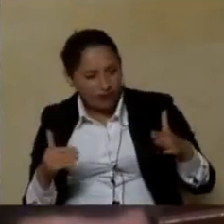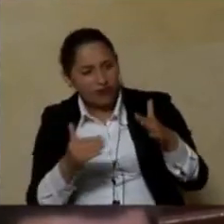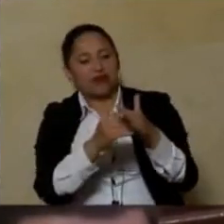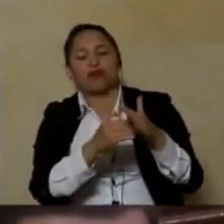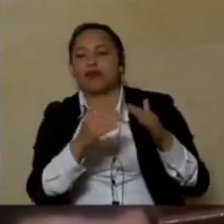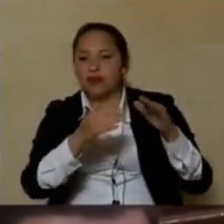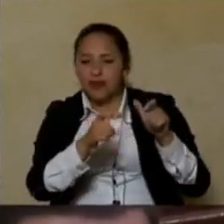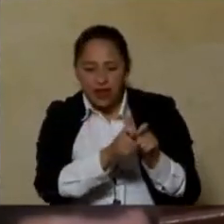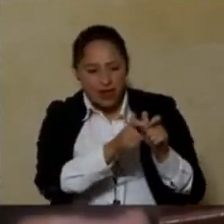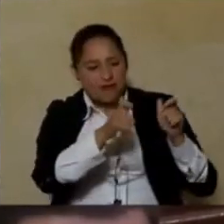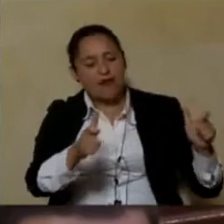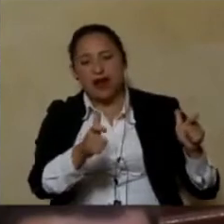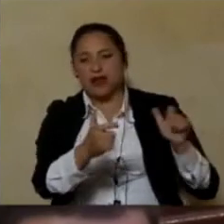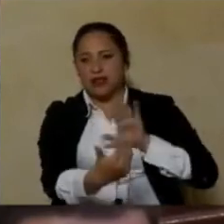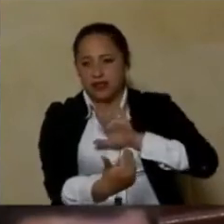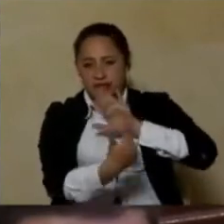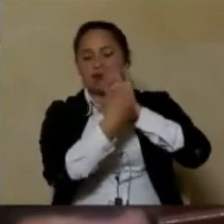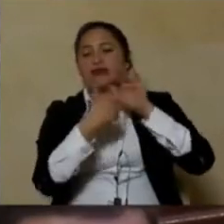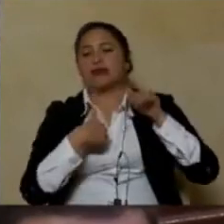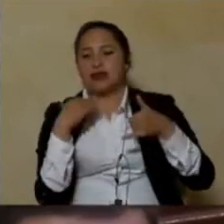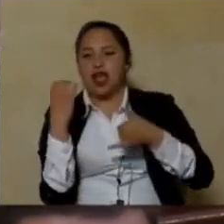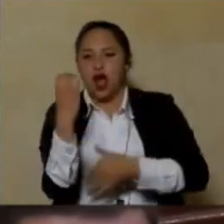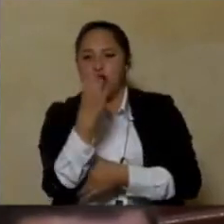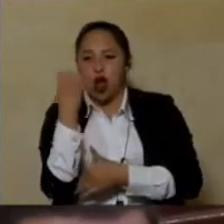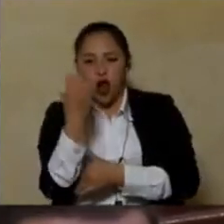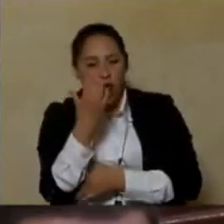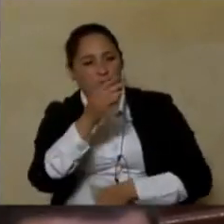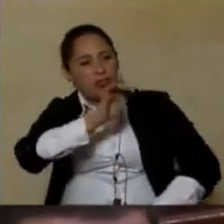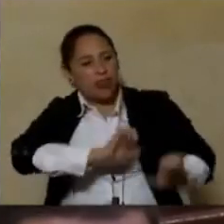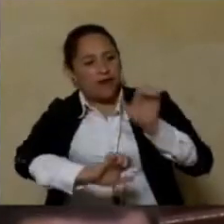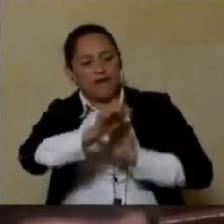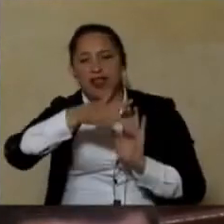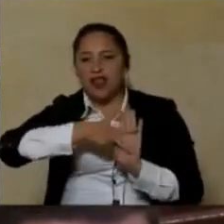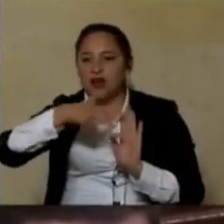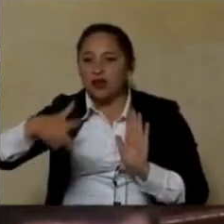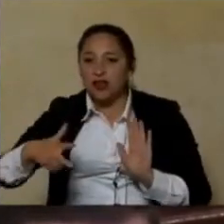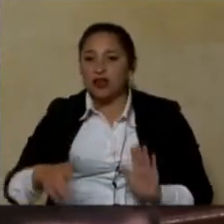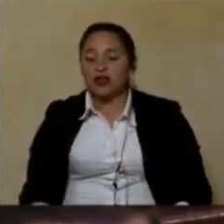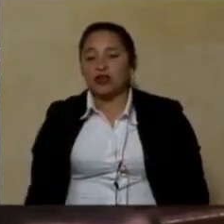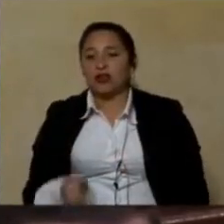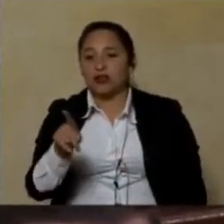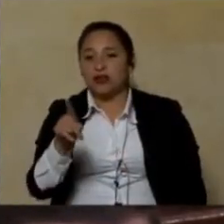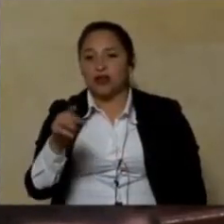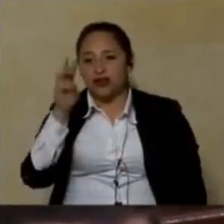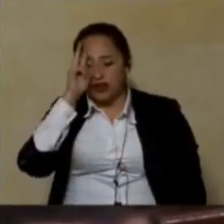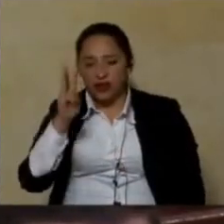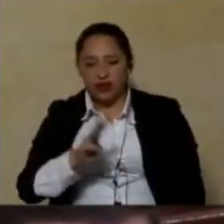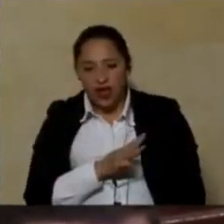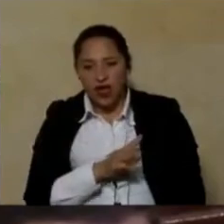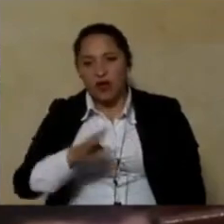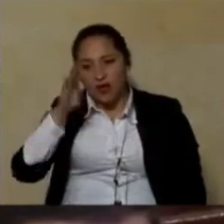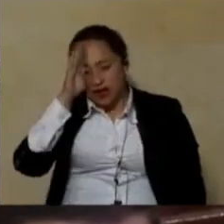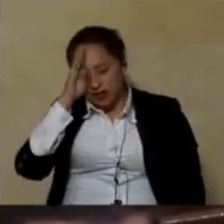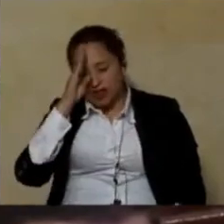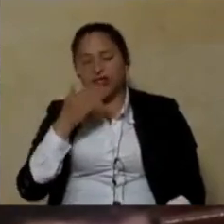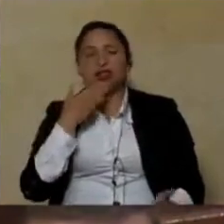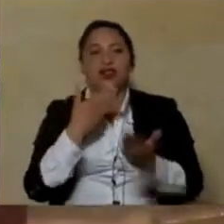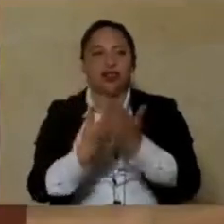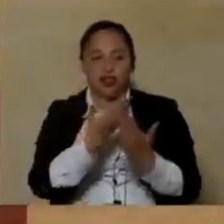la mayor amenaza que tiene este país. Defiendan la Constitución, señores soldados y policías. Gracias, presidente.